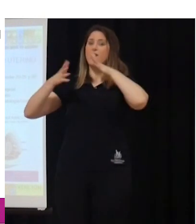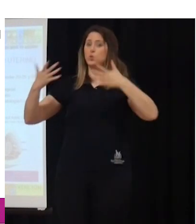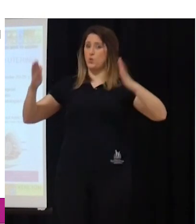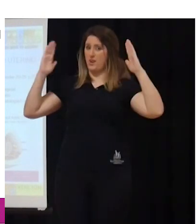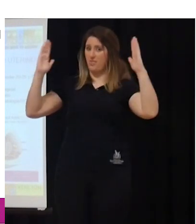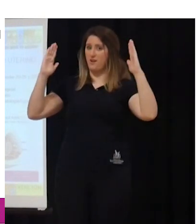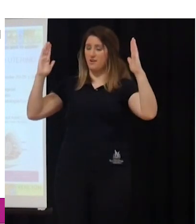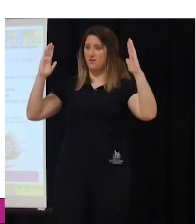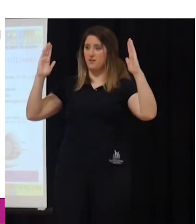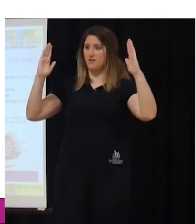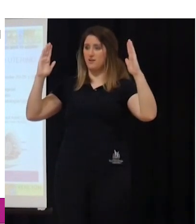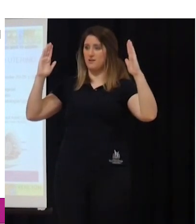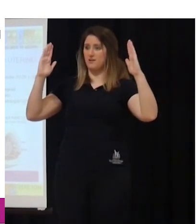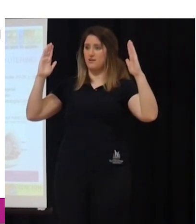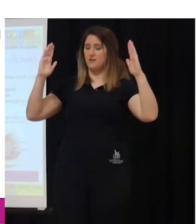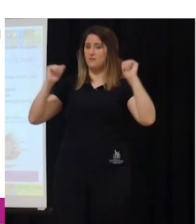de